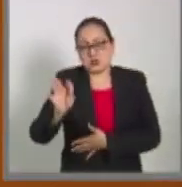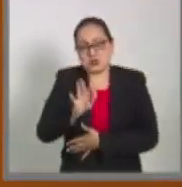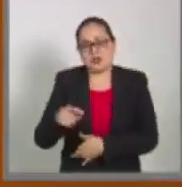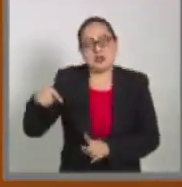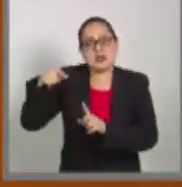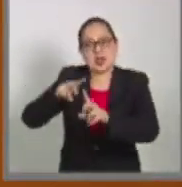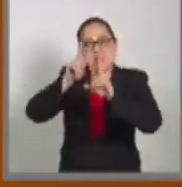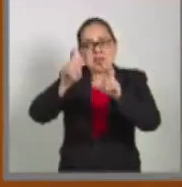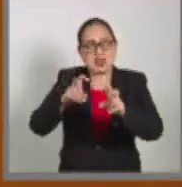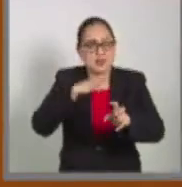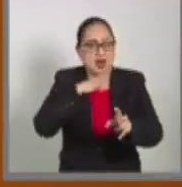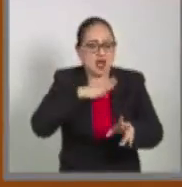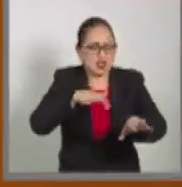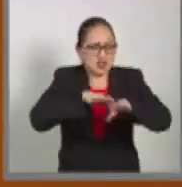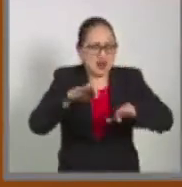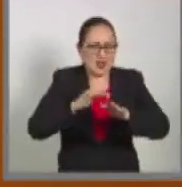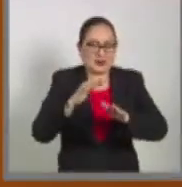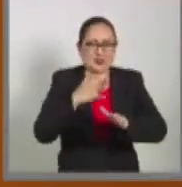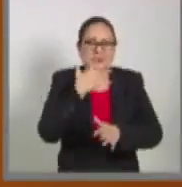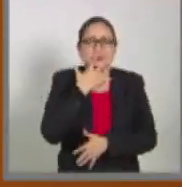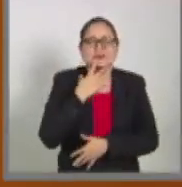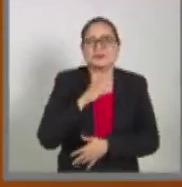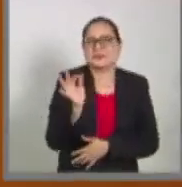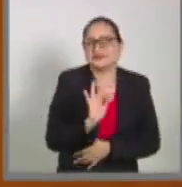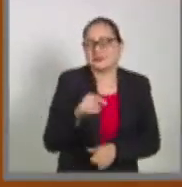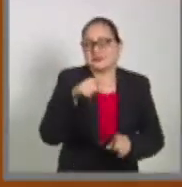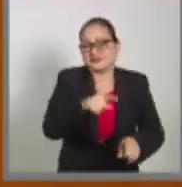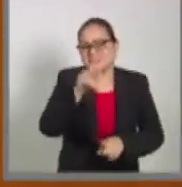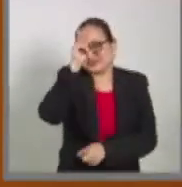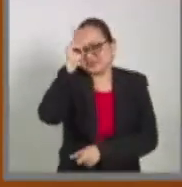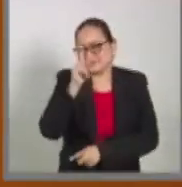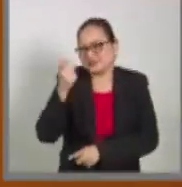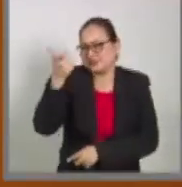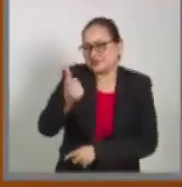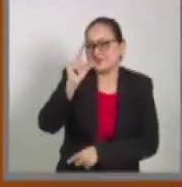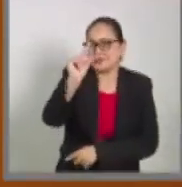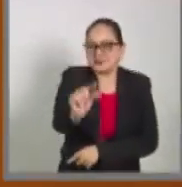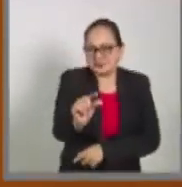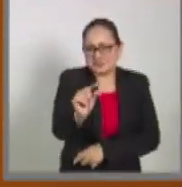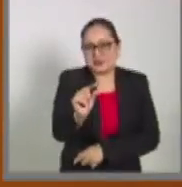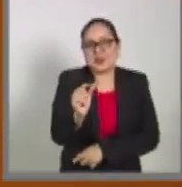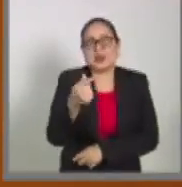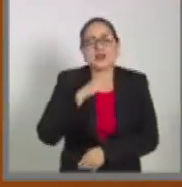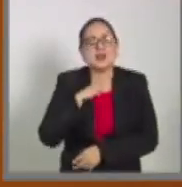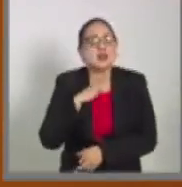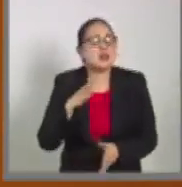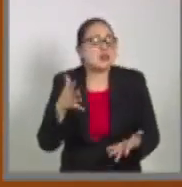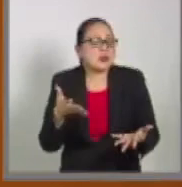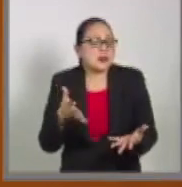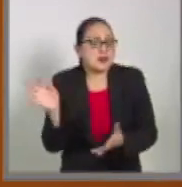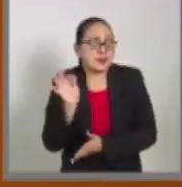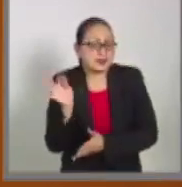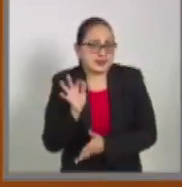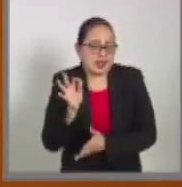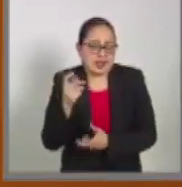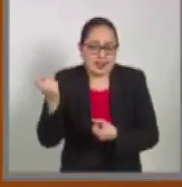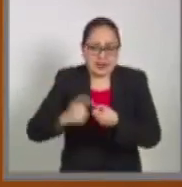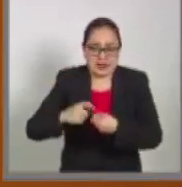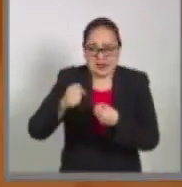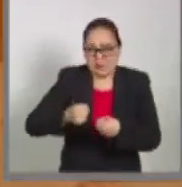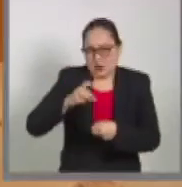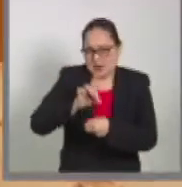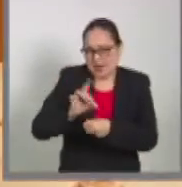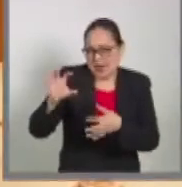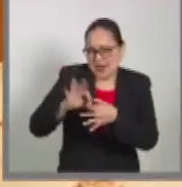en sectores de baja productividad, lo que implica peores remuneraciones, baja cobertura de la seguridad social